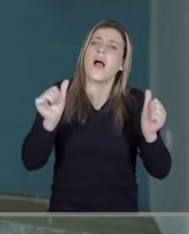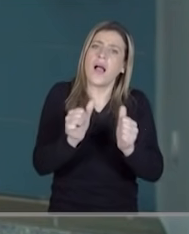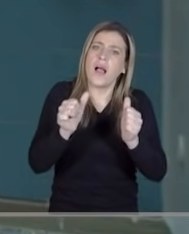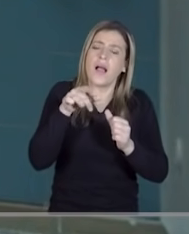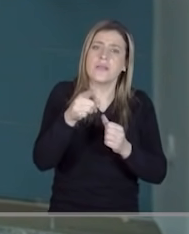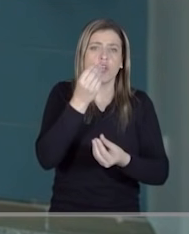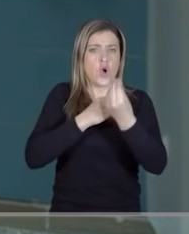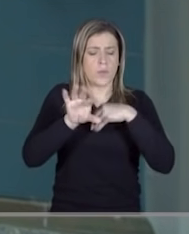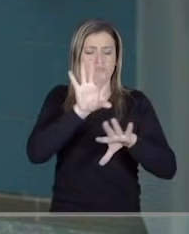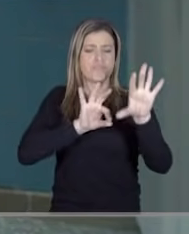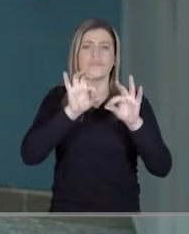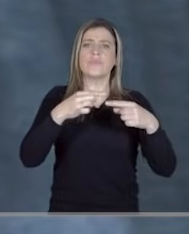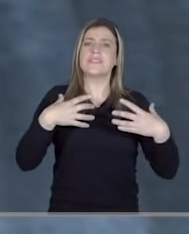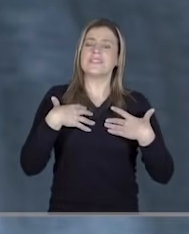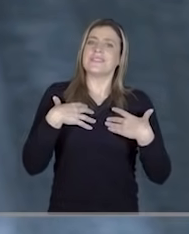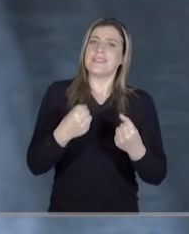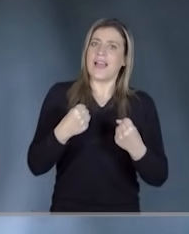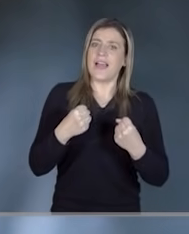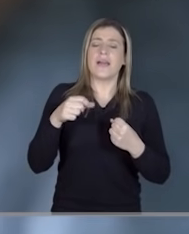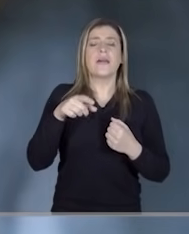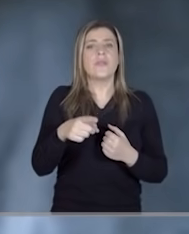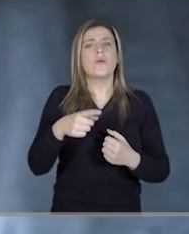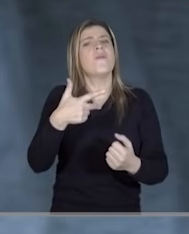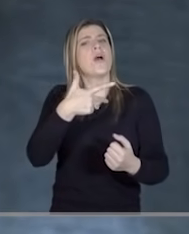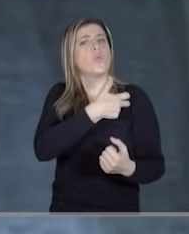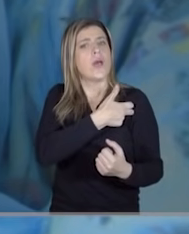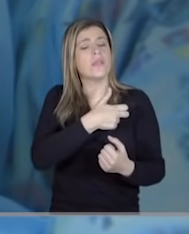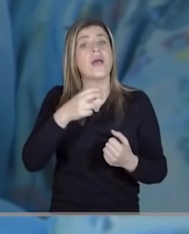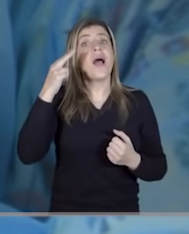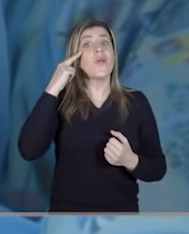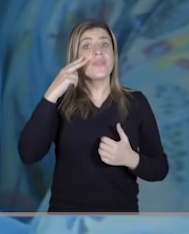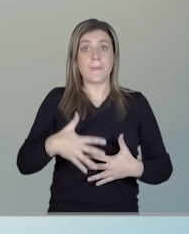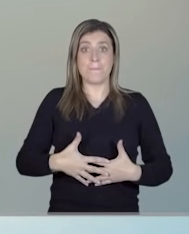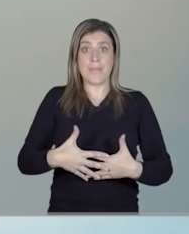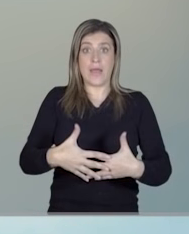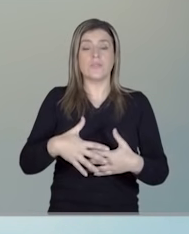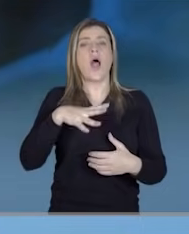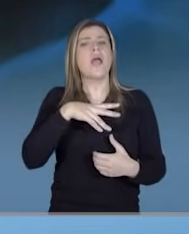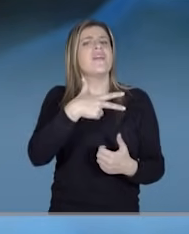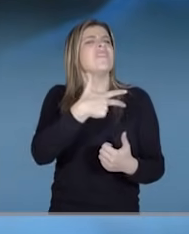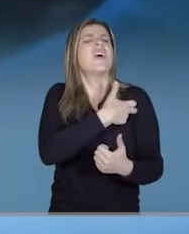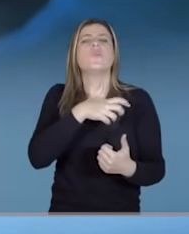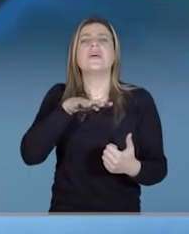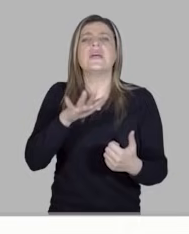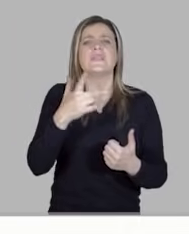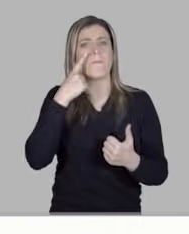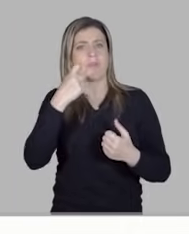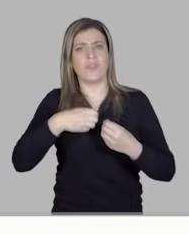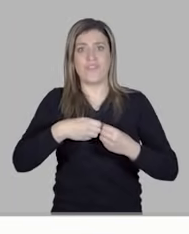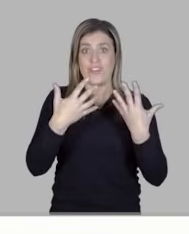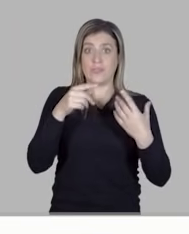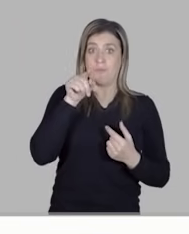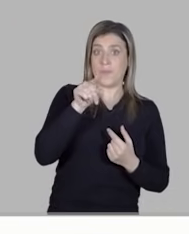pidan. Come alimentos nutritivos y mantenete saludable. Vacunate. Recordá que durante el embarazo hay